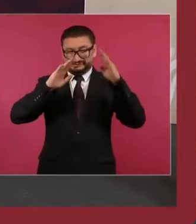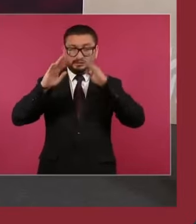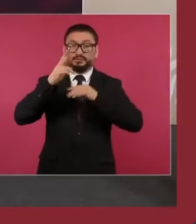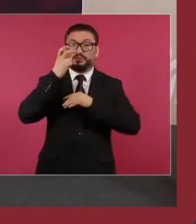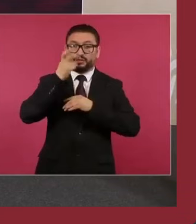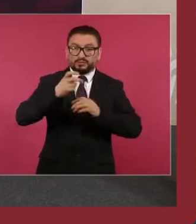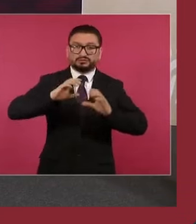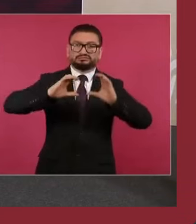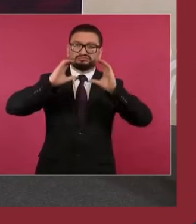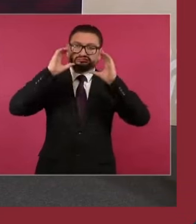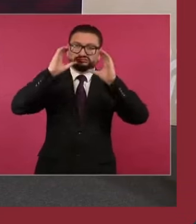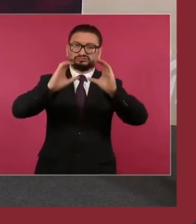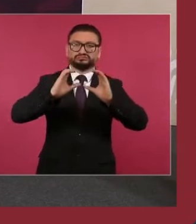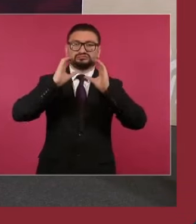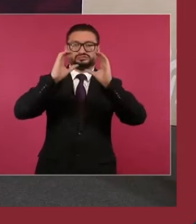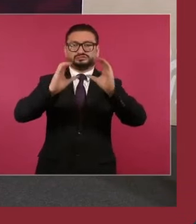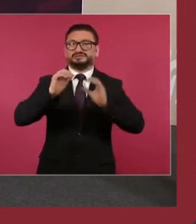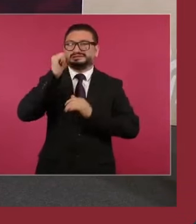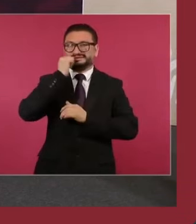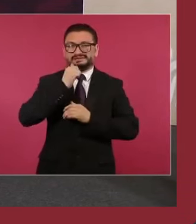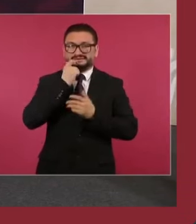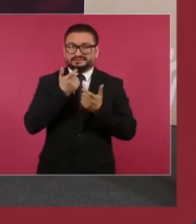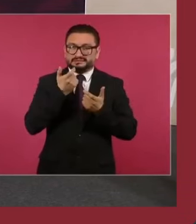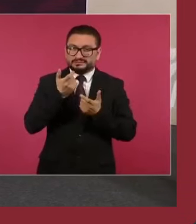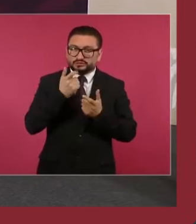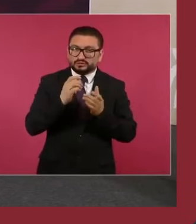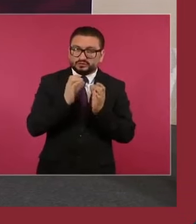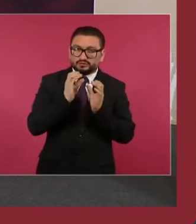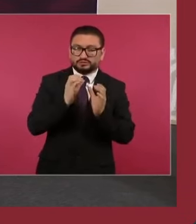cuidar mucho la economía.